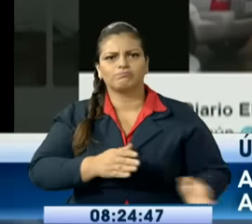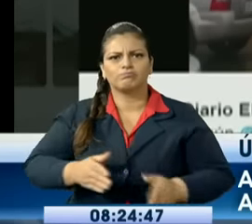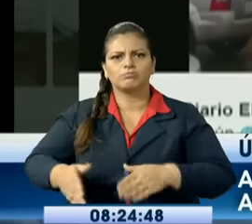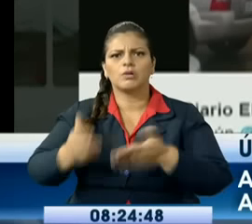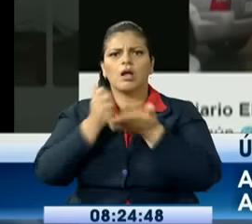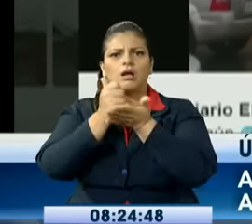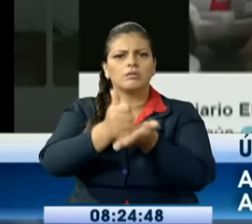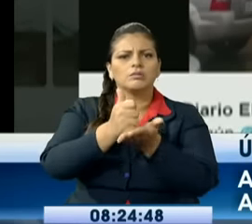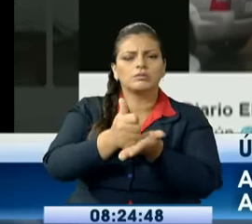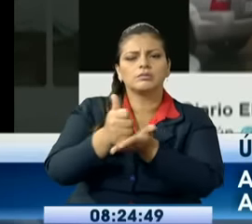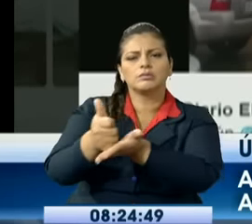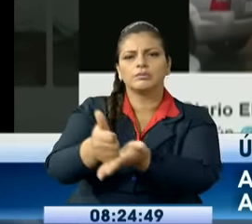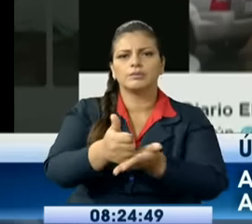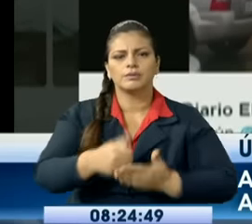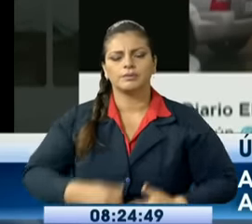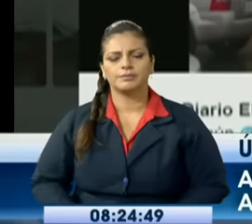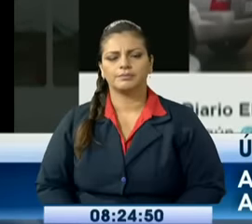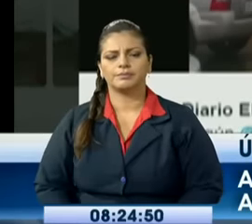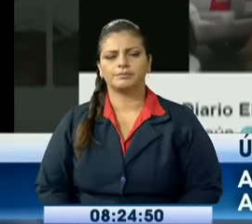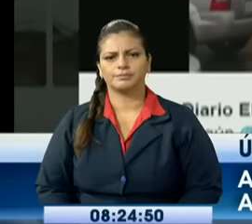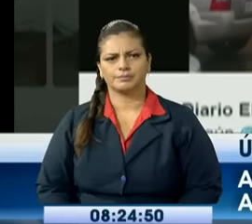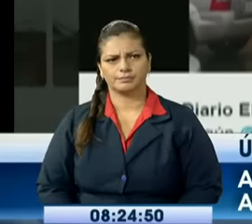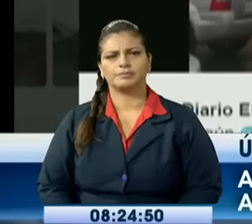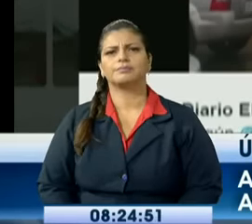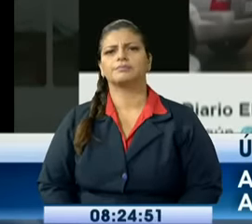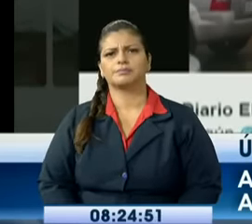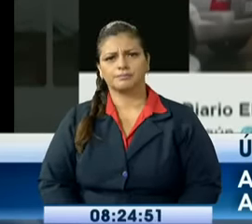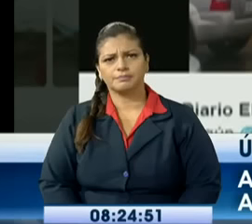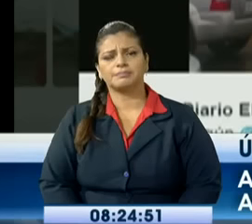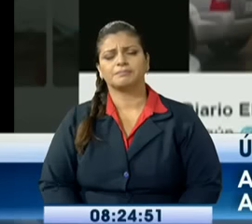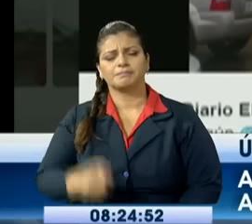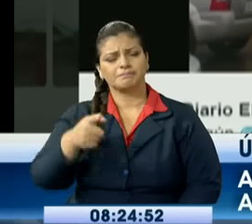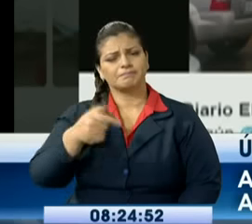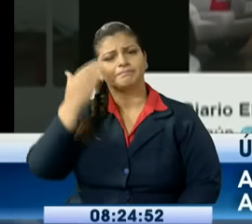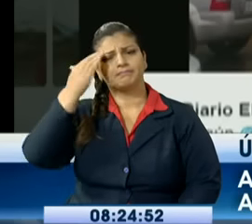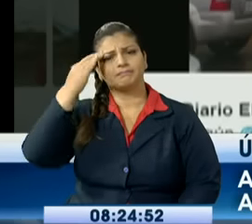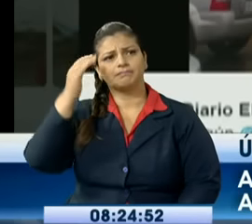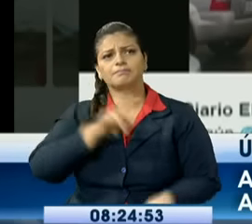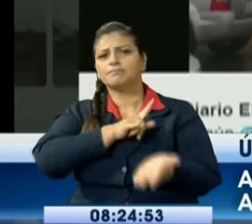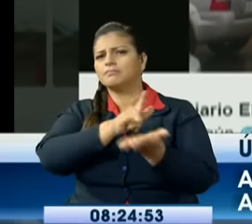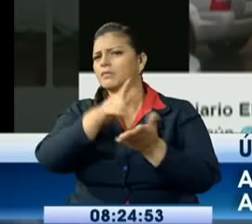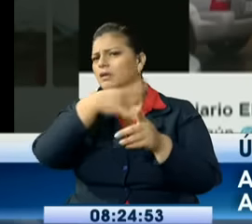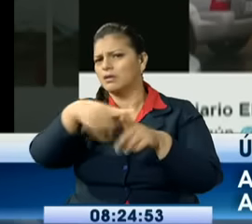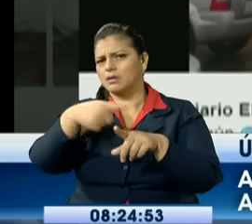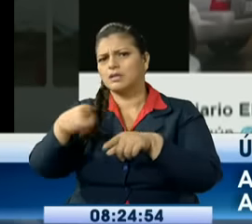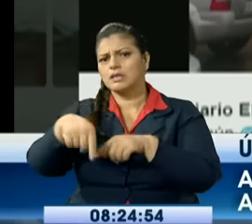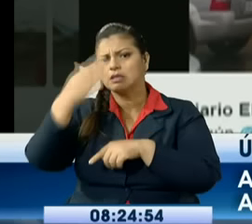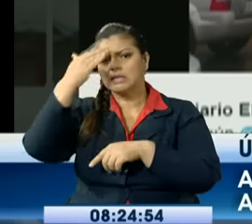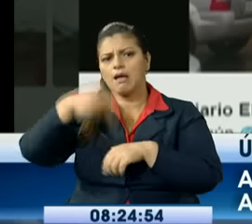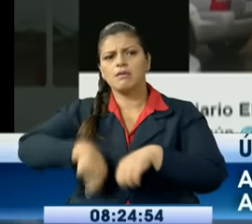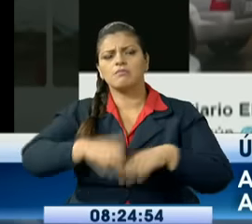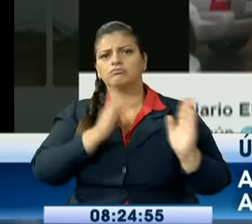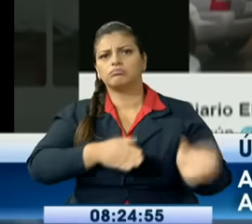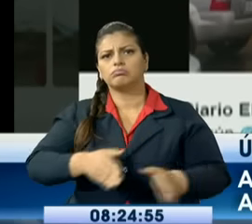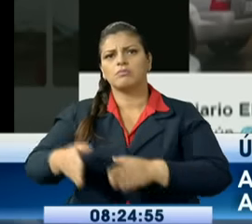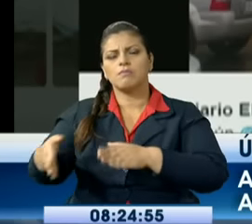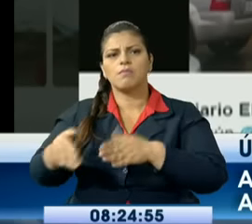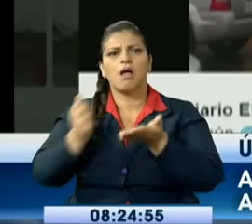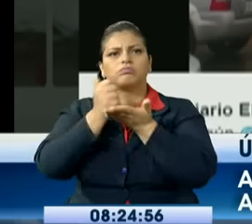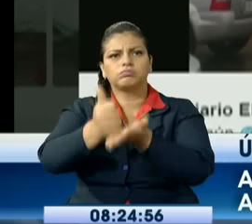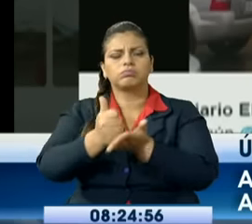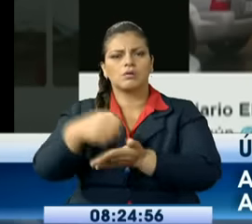Ellos, en todo el aeropuerto existe un plan de contingencia, un plan de prevención de accidentes, etcétera, etcétera. Ya se han